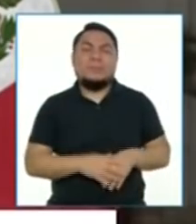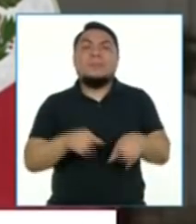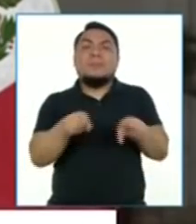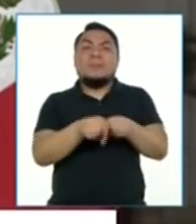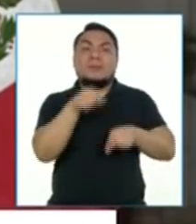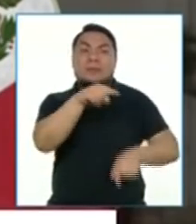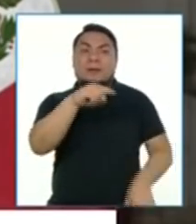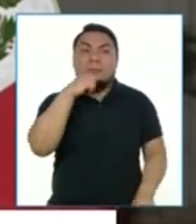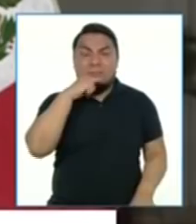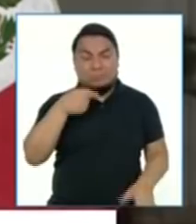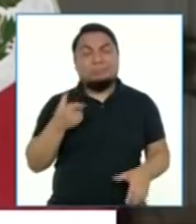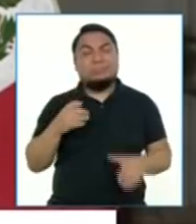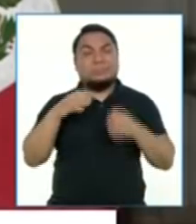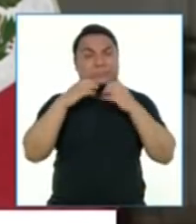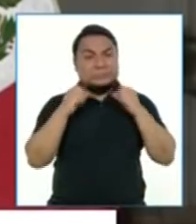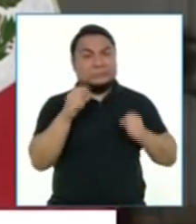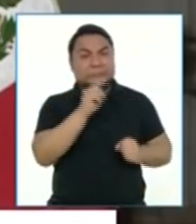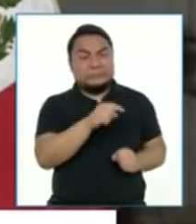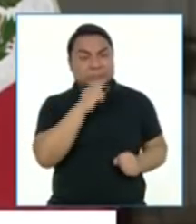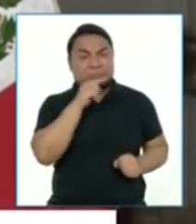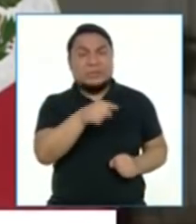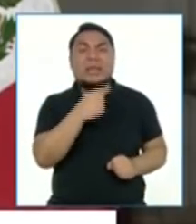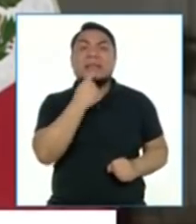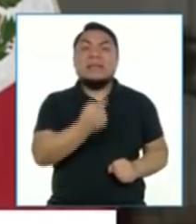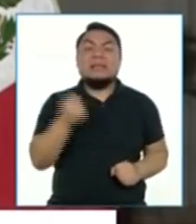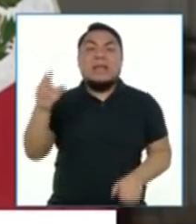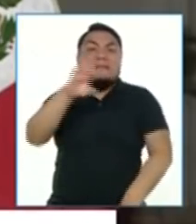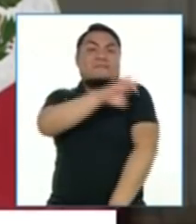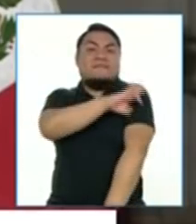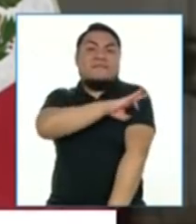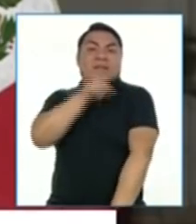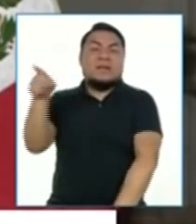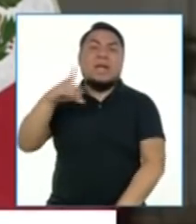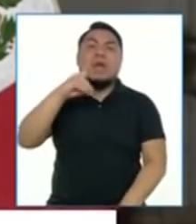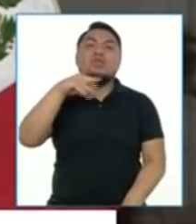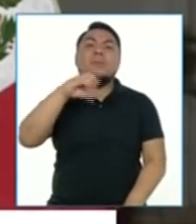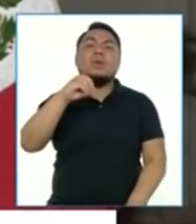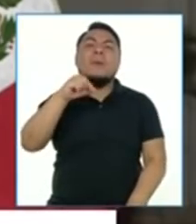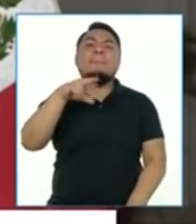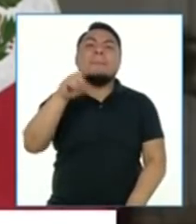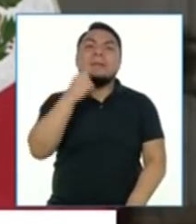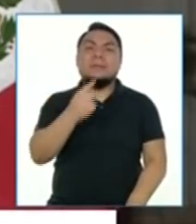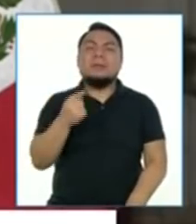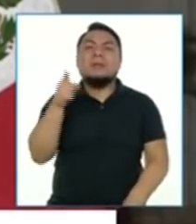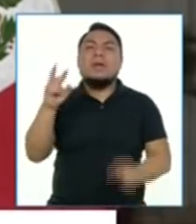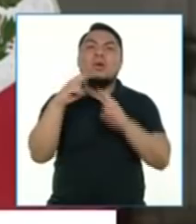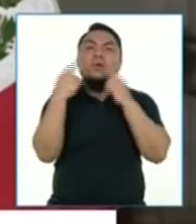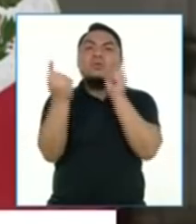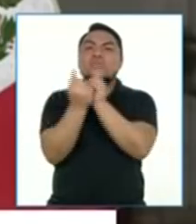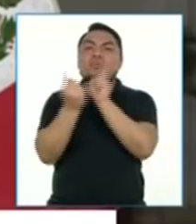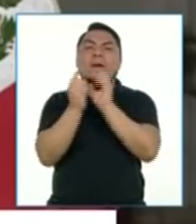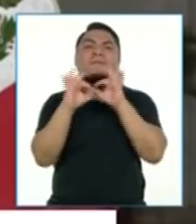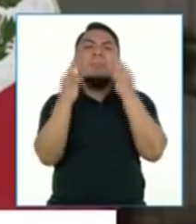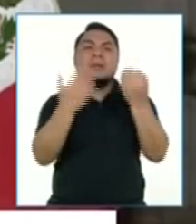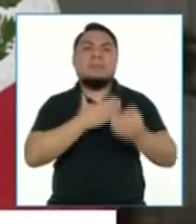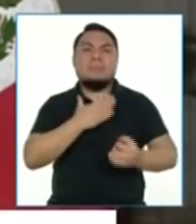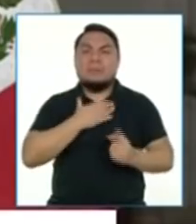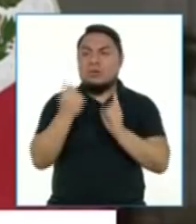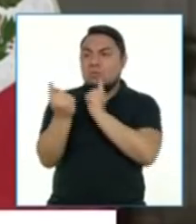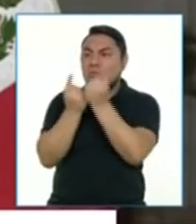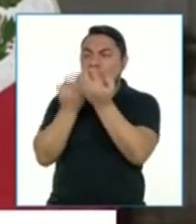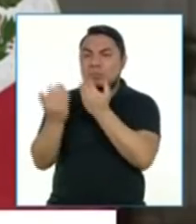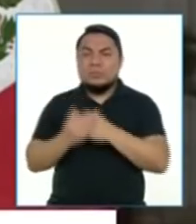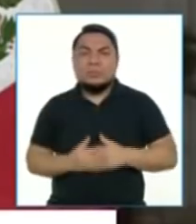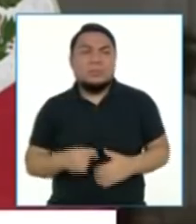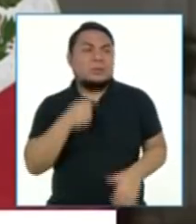es muy grave el audio en el que él participa con la ex secretaria general de palacio miriam